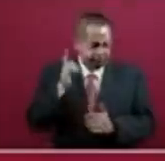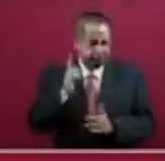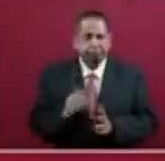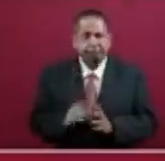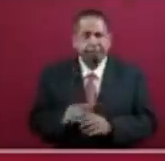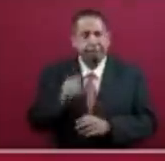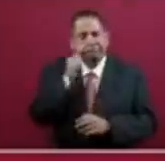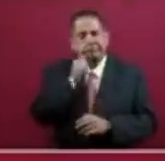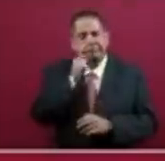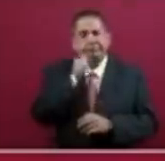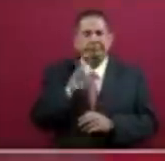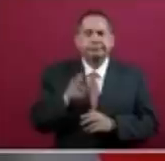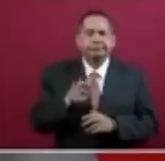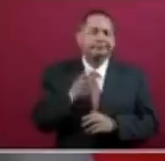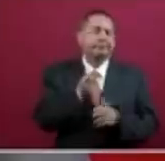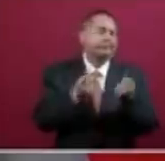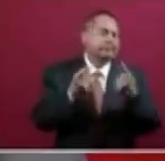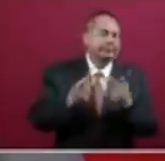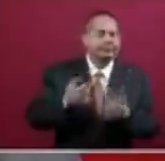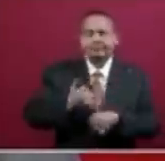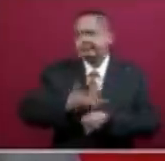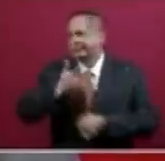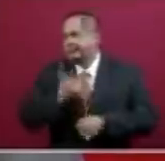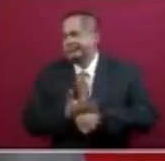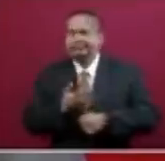pues existen inconformidades,